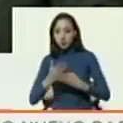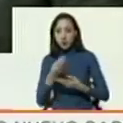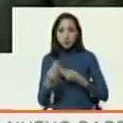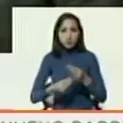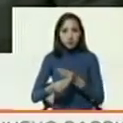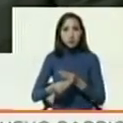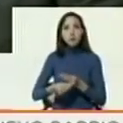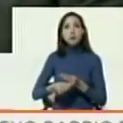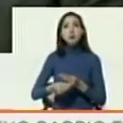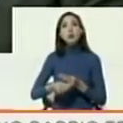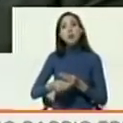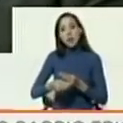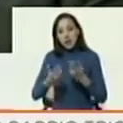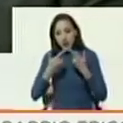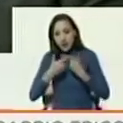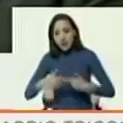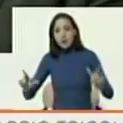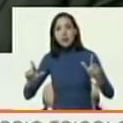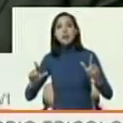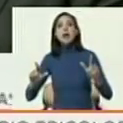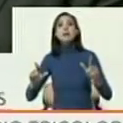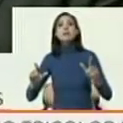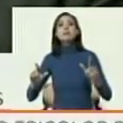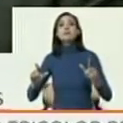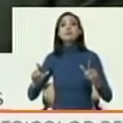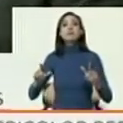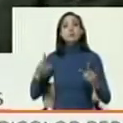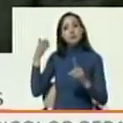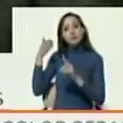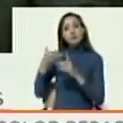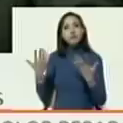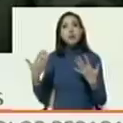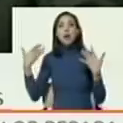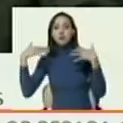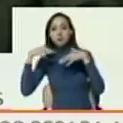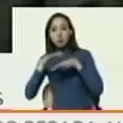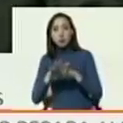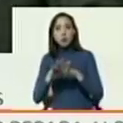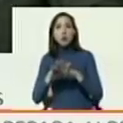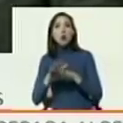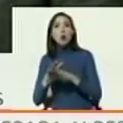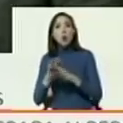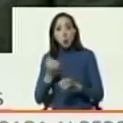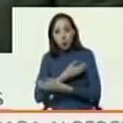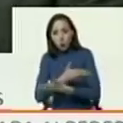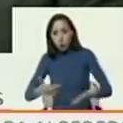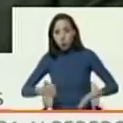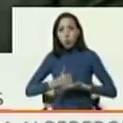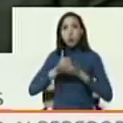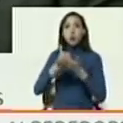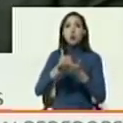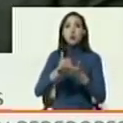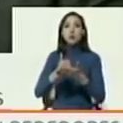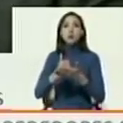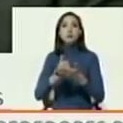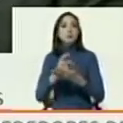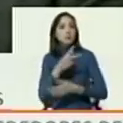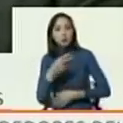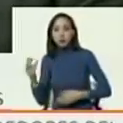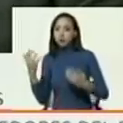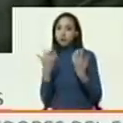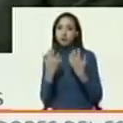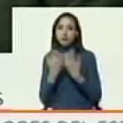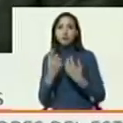nuestra libertad e independencia. Nuestro destino es la Unión Bolivariana, no la anexión monroísta.